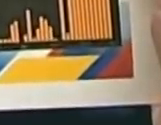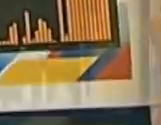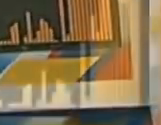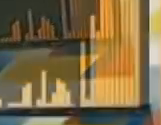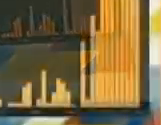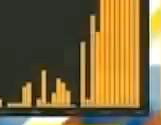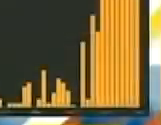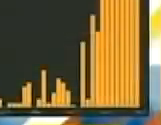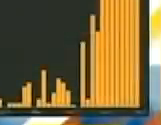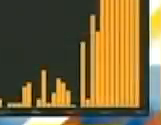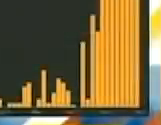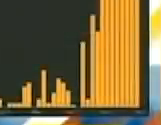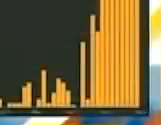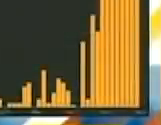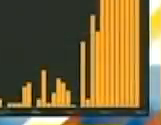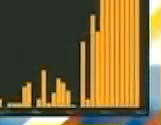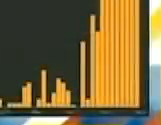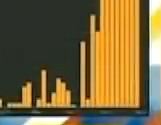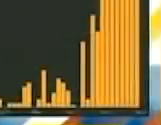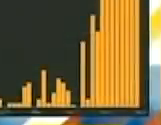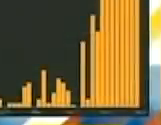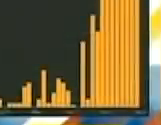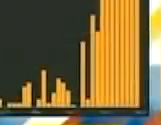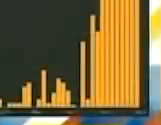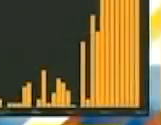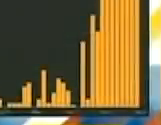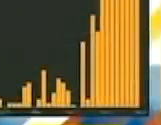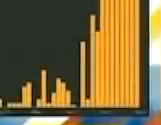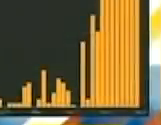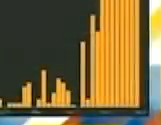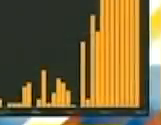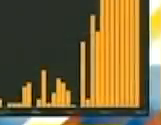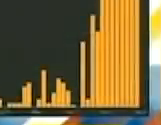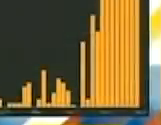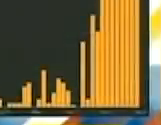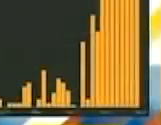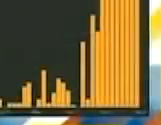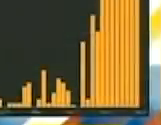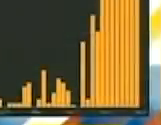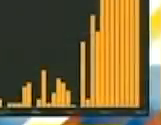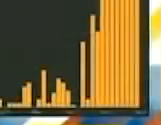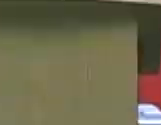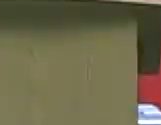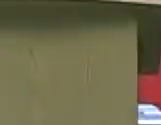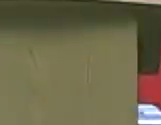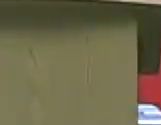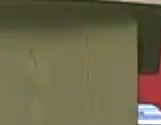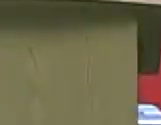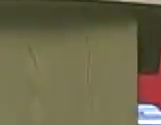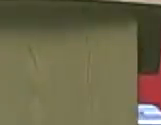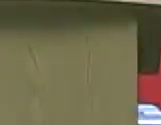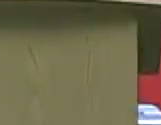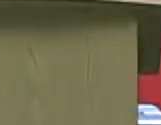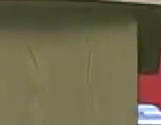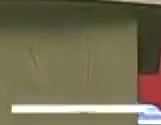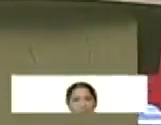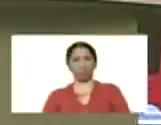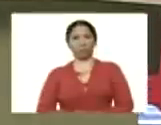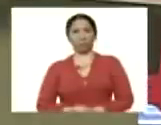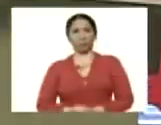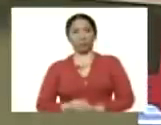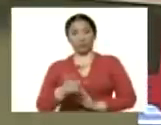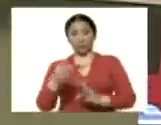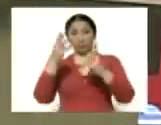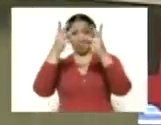1.211 casos y 11 fallecidos por COVID-19. Mostramos esto porque estos